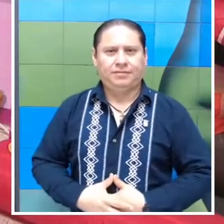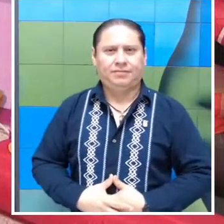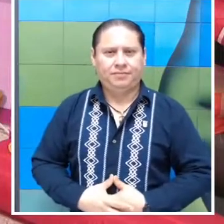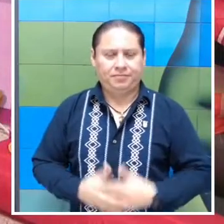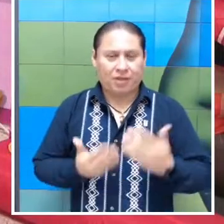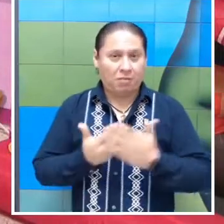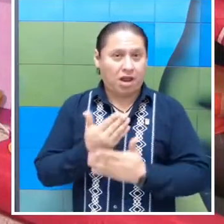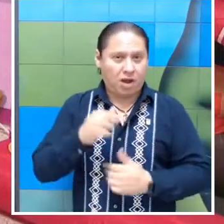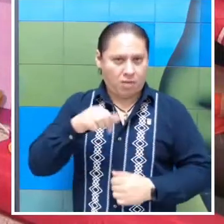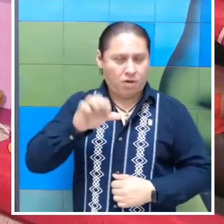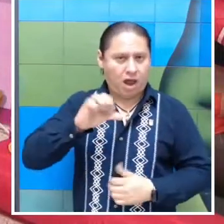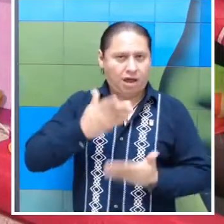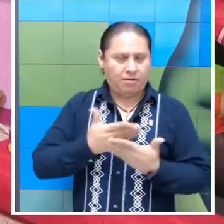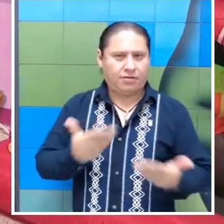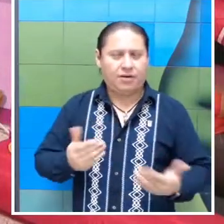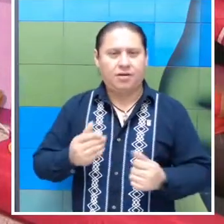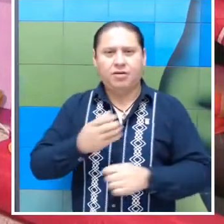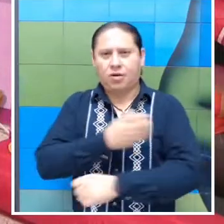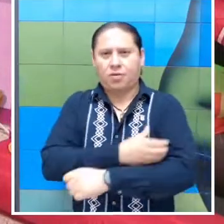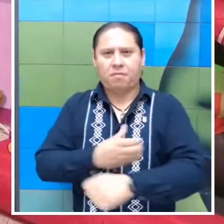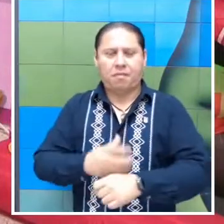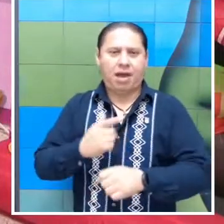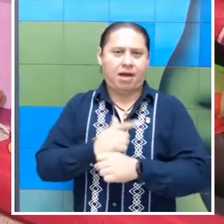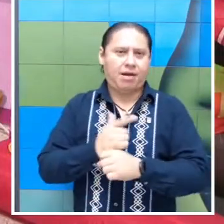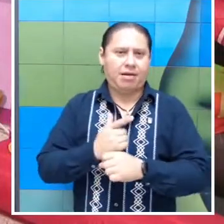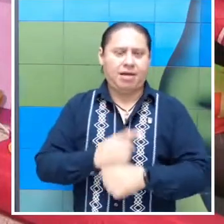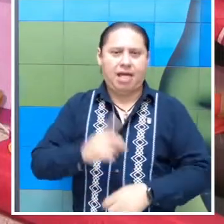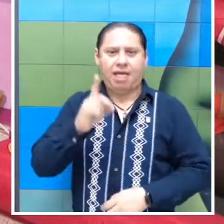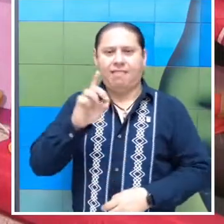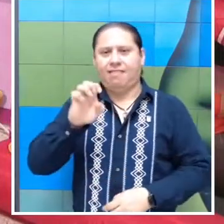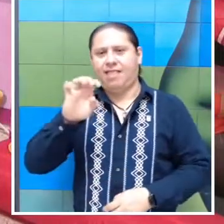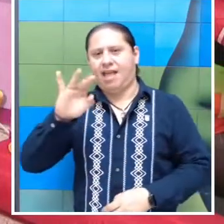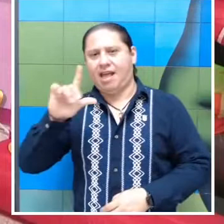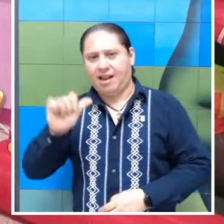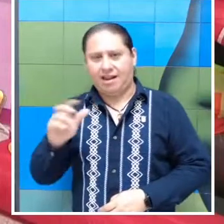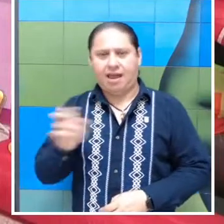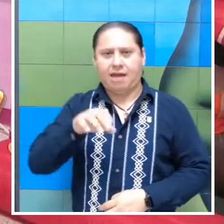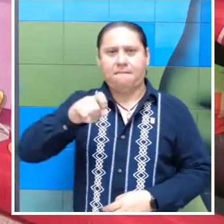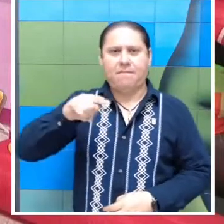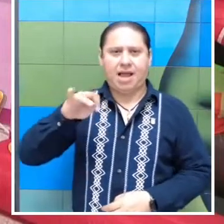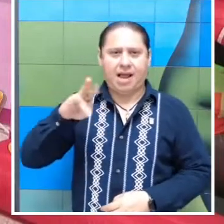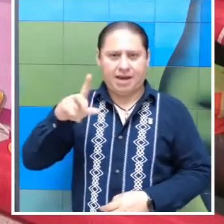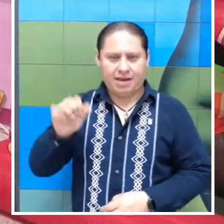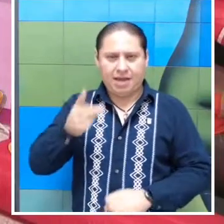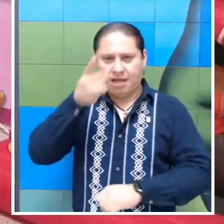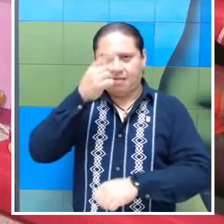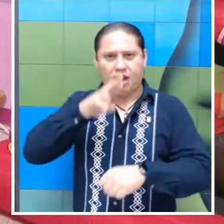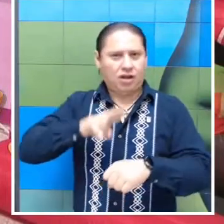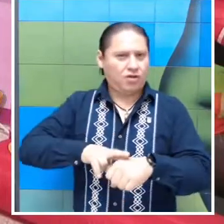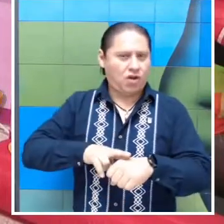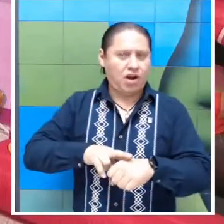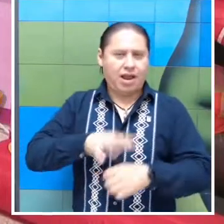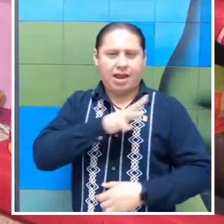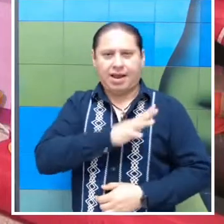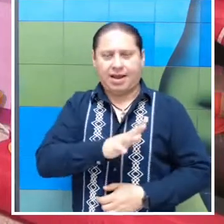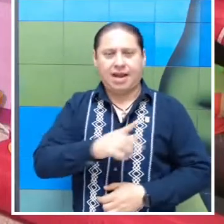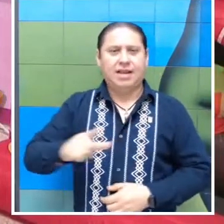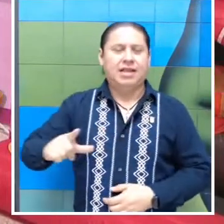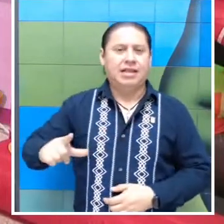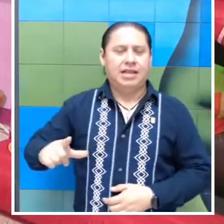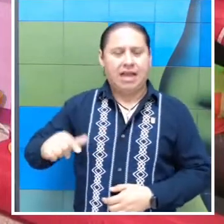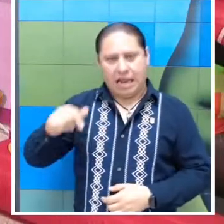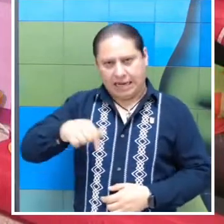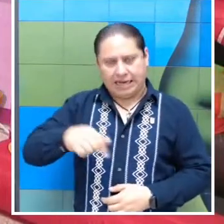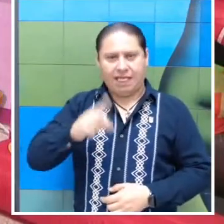Esta mañana también nos acompaña la licenciada Delia María González Flandes, directora general del sistema